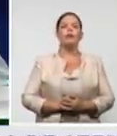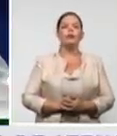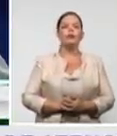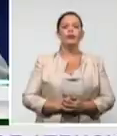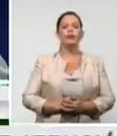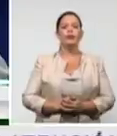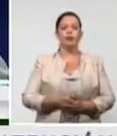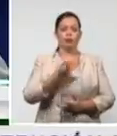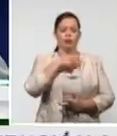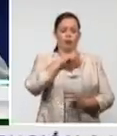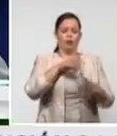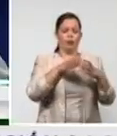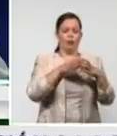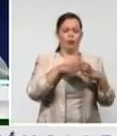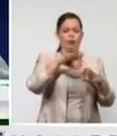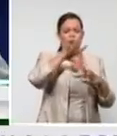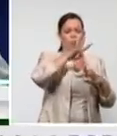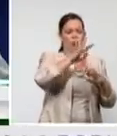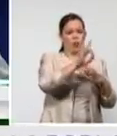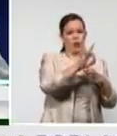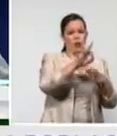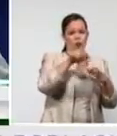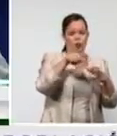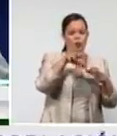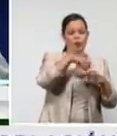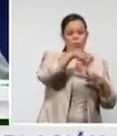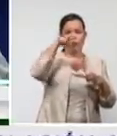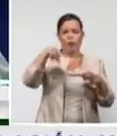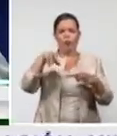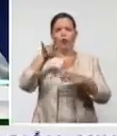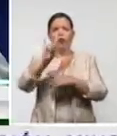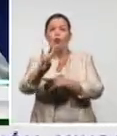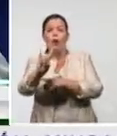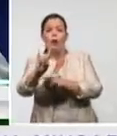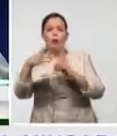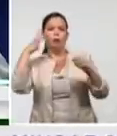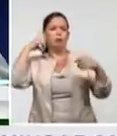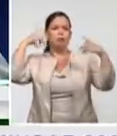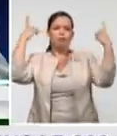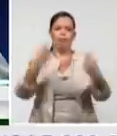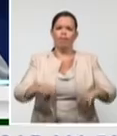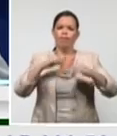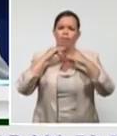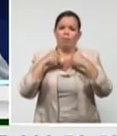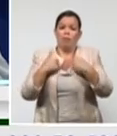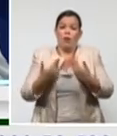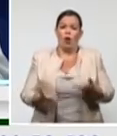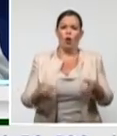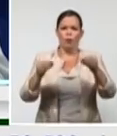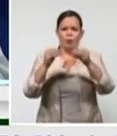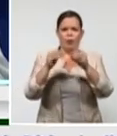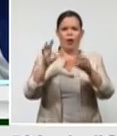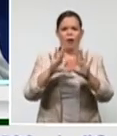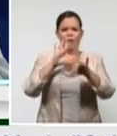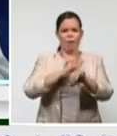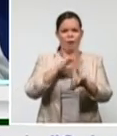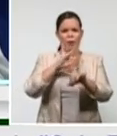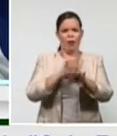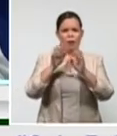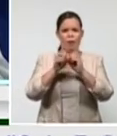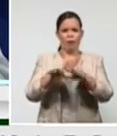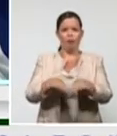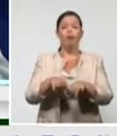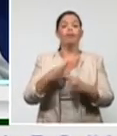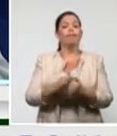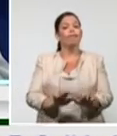de los 48 diagnosticados ayer no se ha podido precisar la fuente de infección, como siempre digo, se busca,